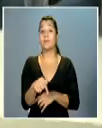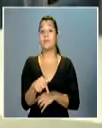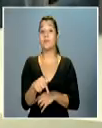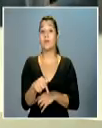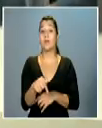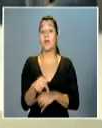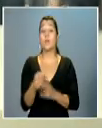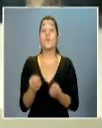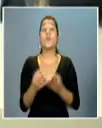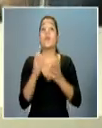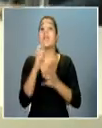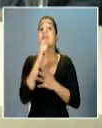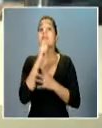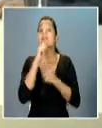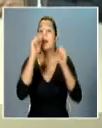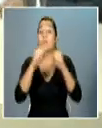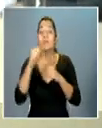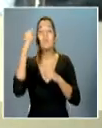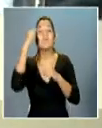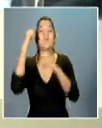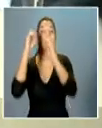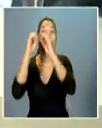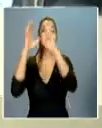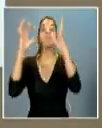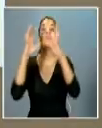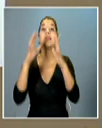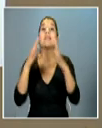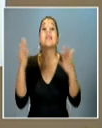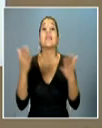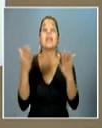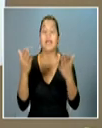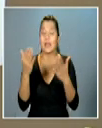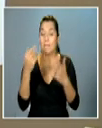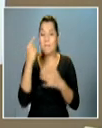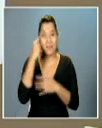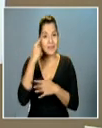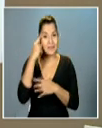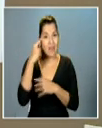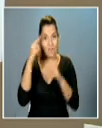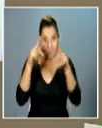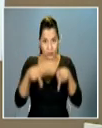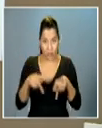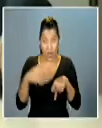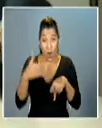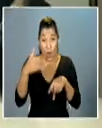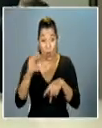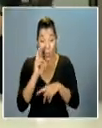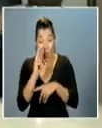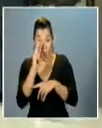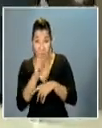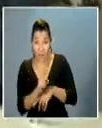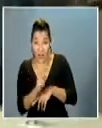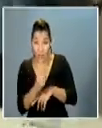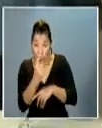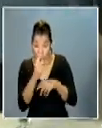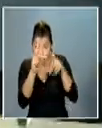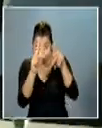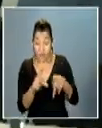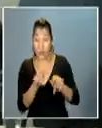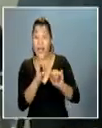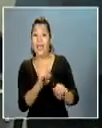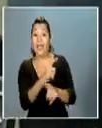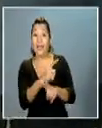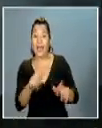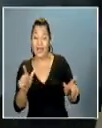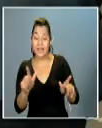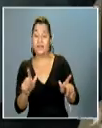es bastante complejo en imaginarse qué podrán tener las personas en su mente cuando ven que una persona quedó en libertad, y uno lo lee en